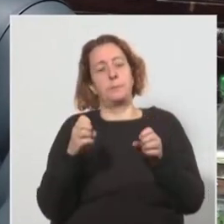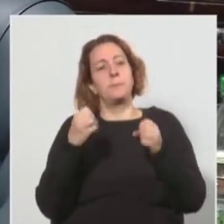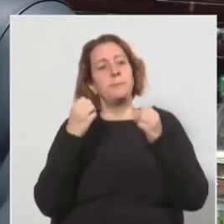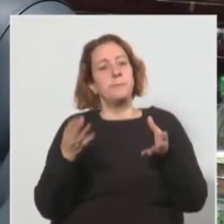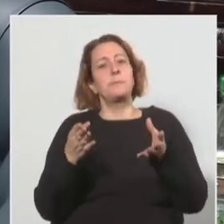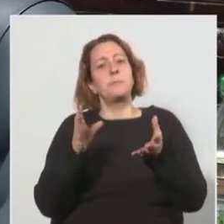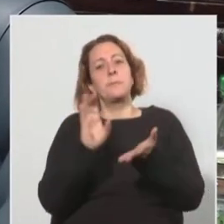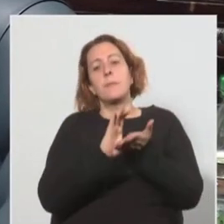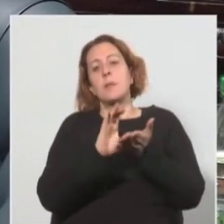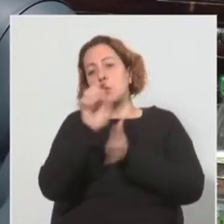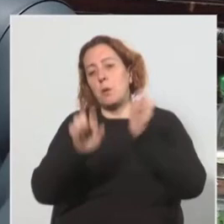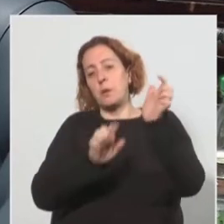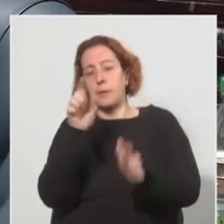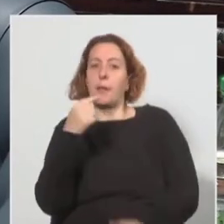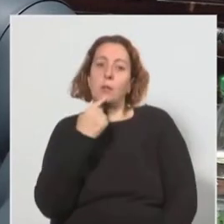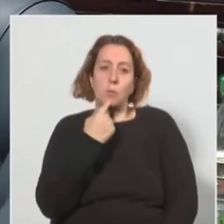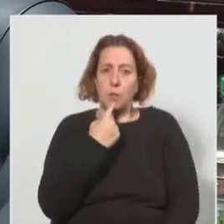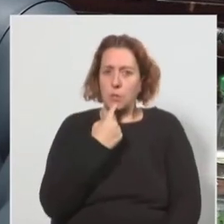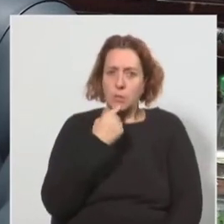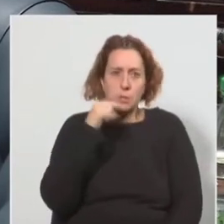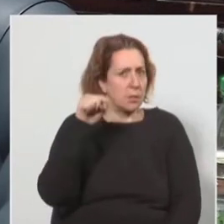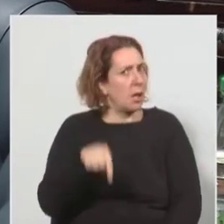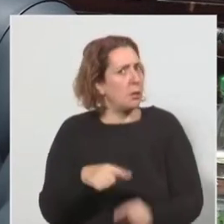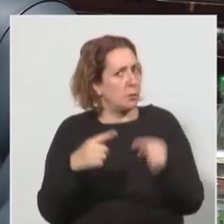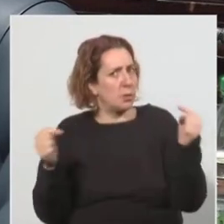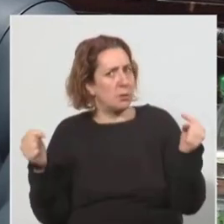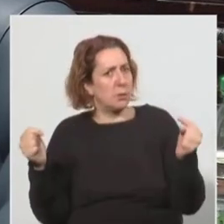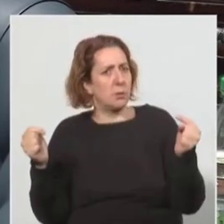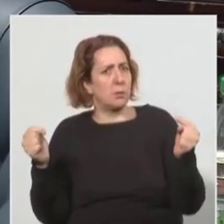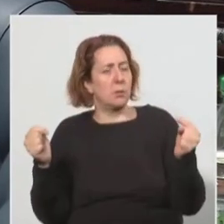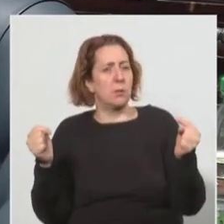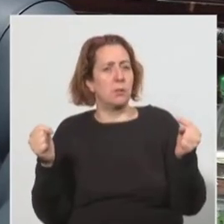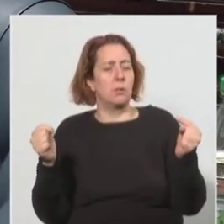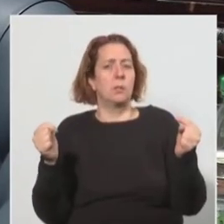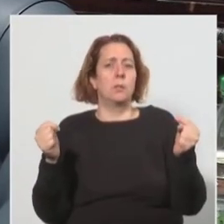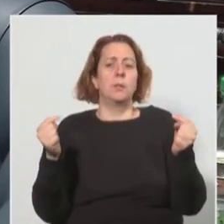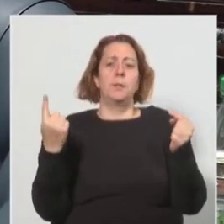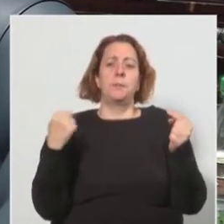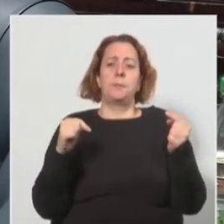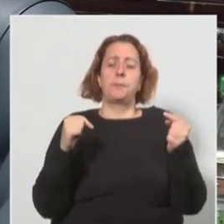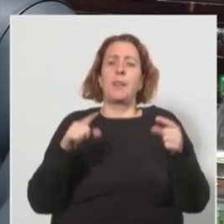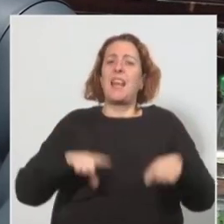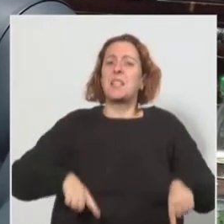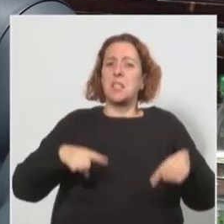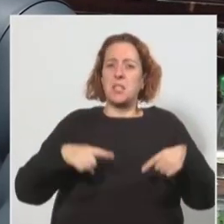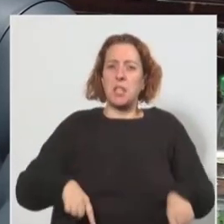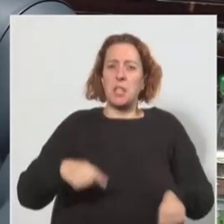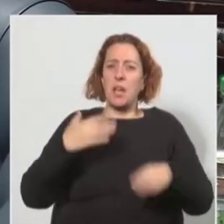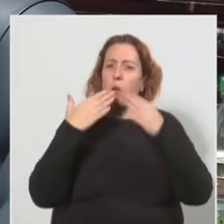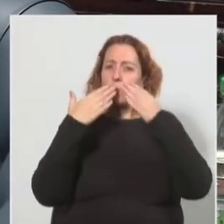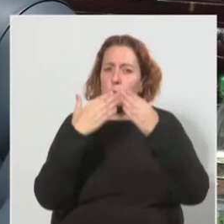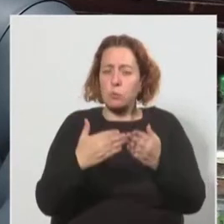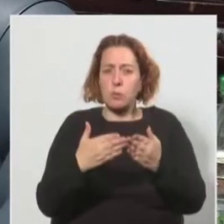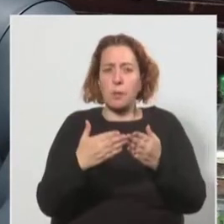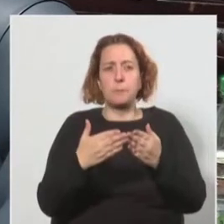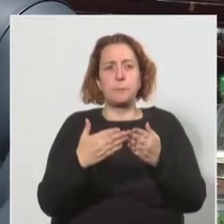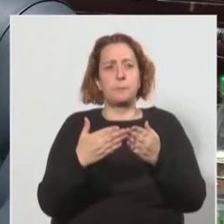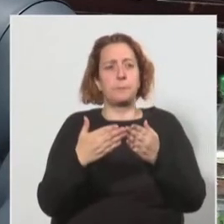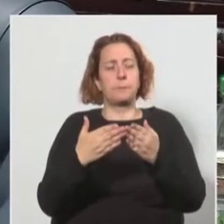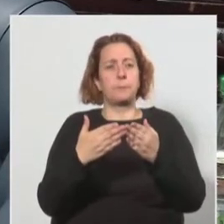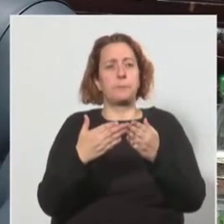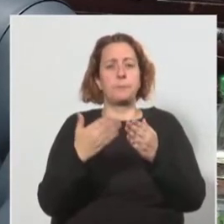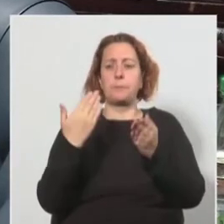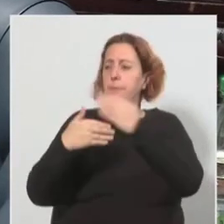porque la ciudadanía tiene dudas sobre estas cosas. Cuando la Cancillería consulta sobre